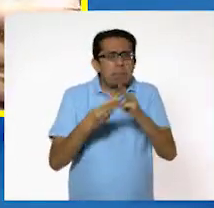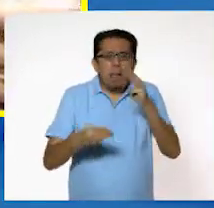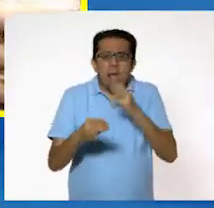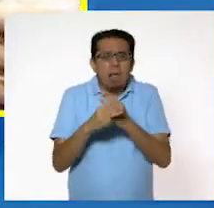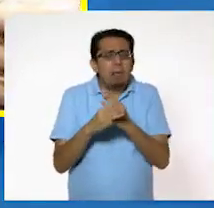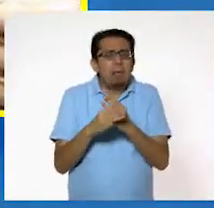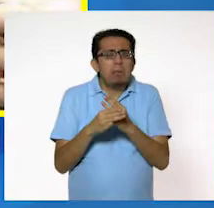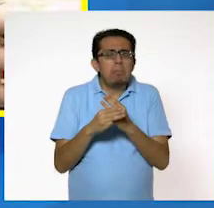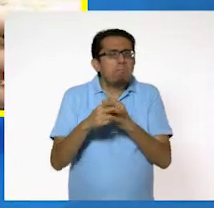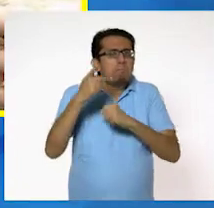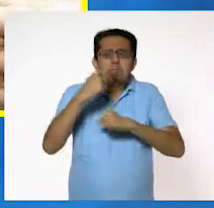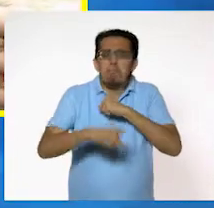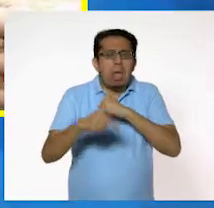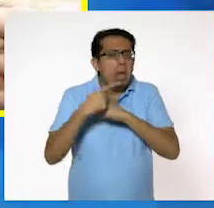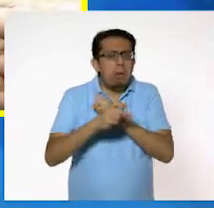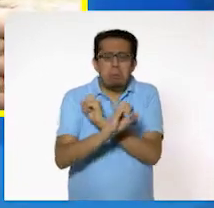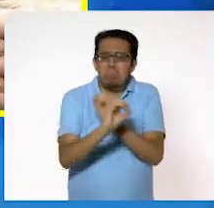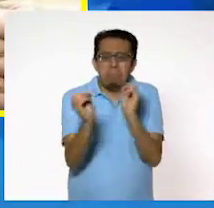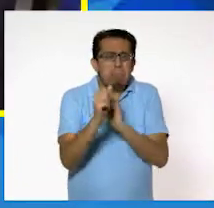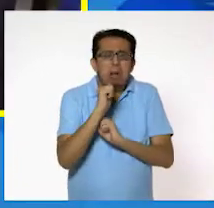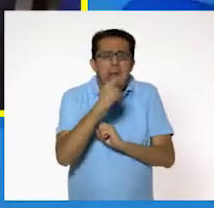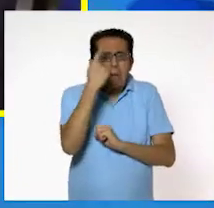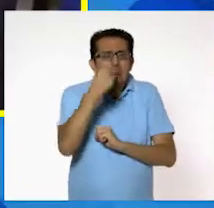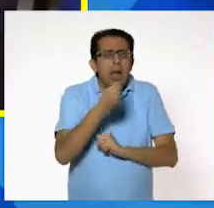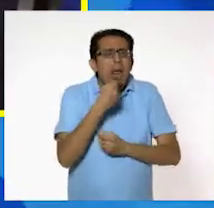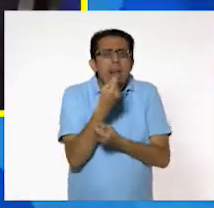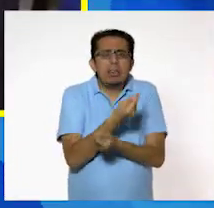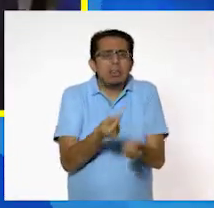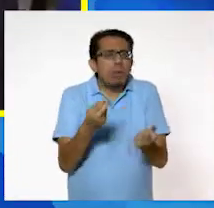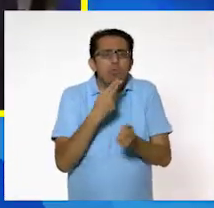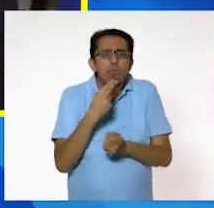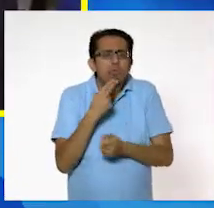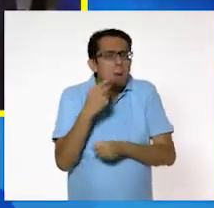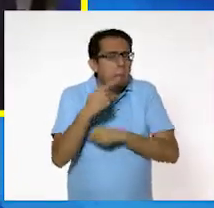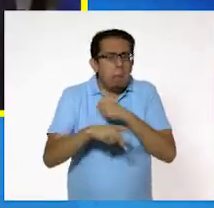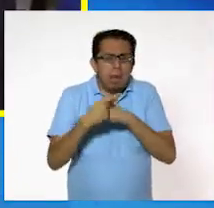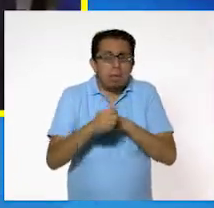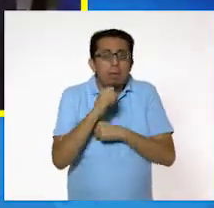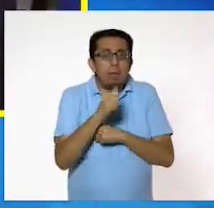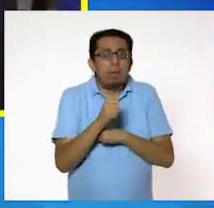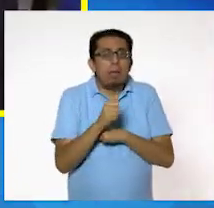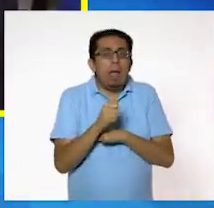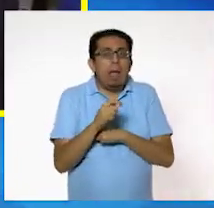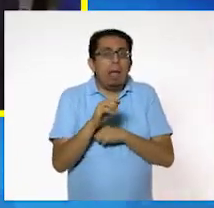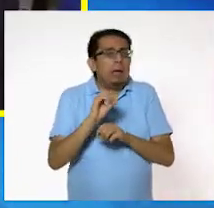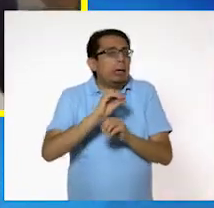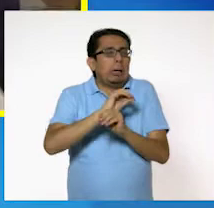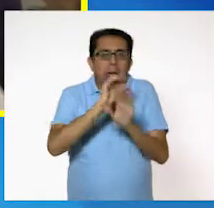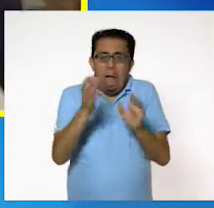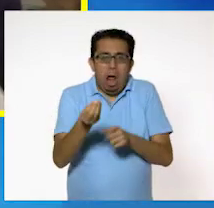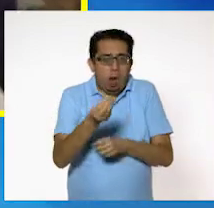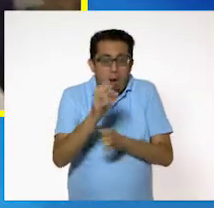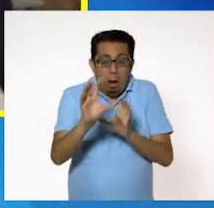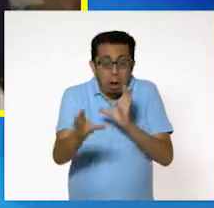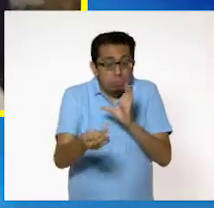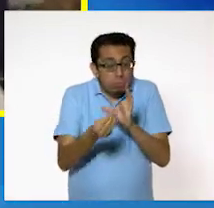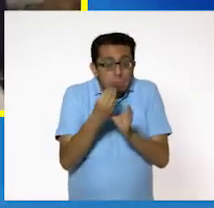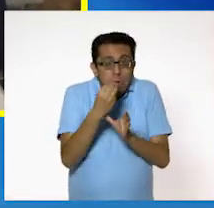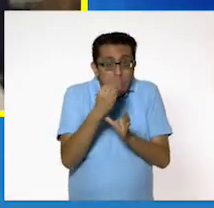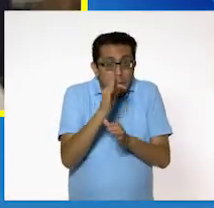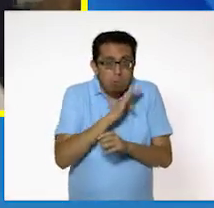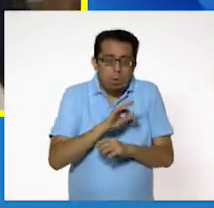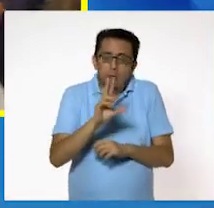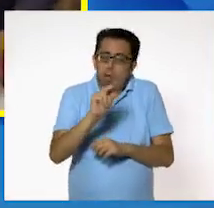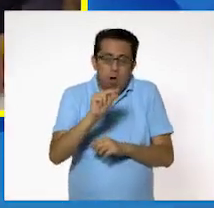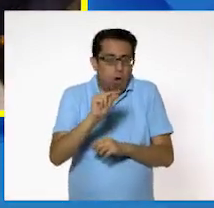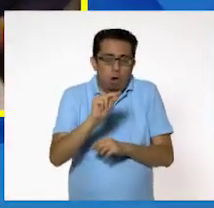no representan ningún peligro para los niños que la consumen. Claro, tampoco se la pueden llevar a la boca porque es diseñada para trabajar